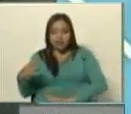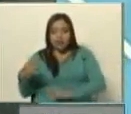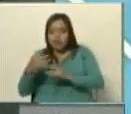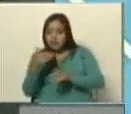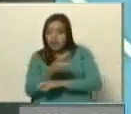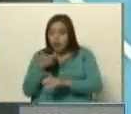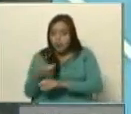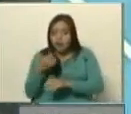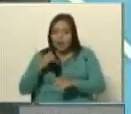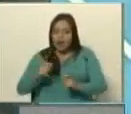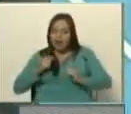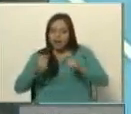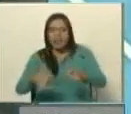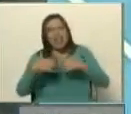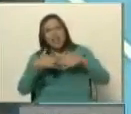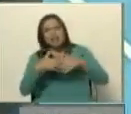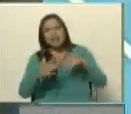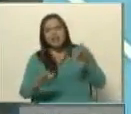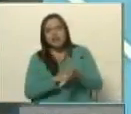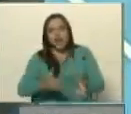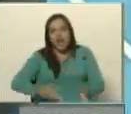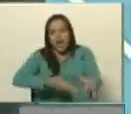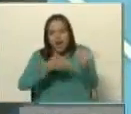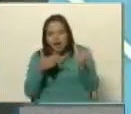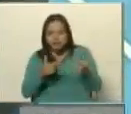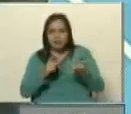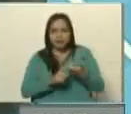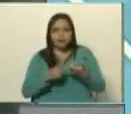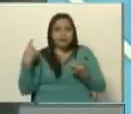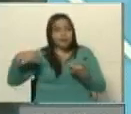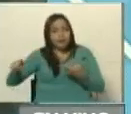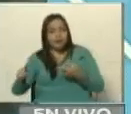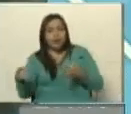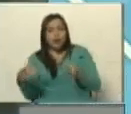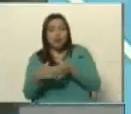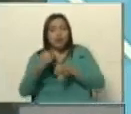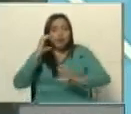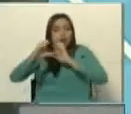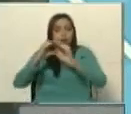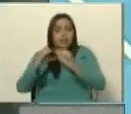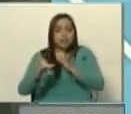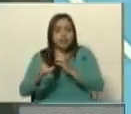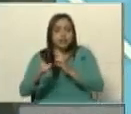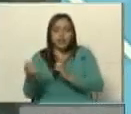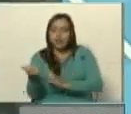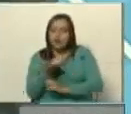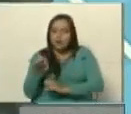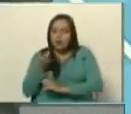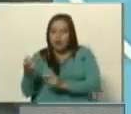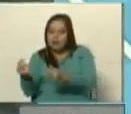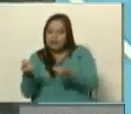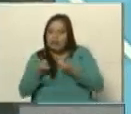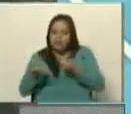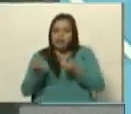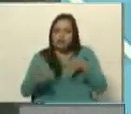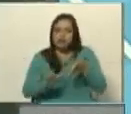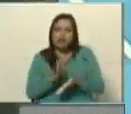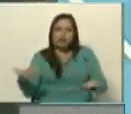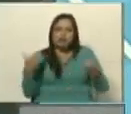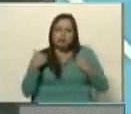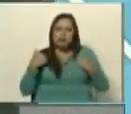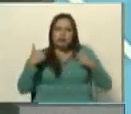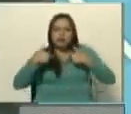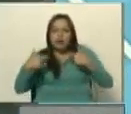la misma industria comercial de los noticieros que se lucran del sufrimiento humano, se lucran de las guerras, se lucran